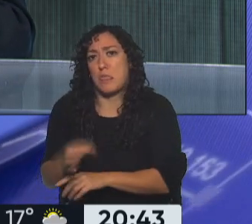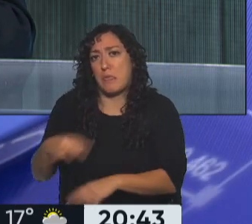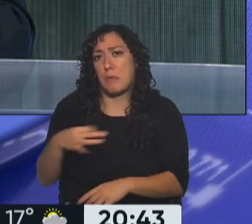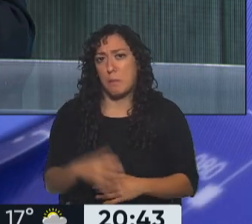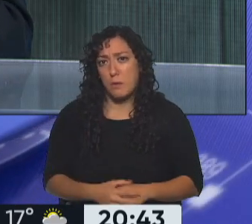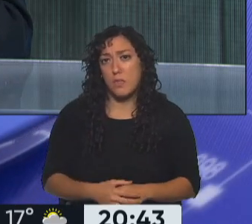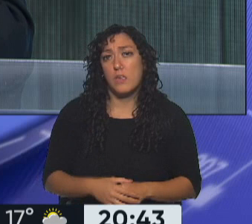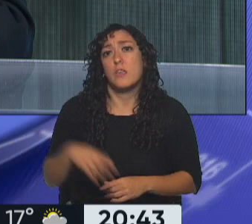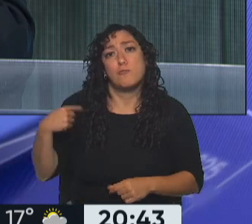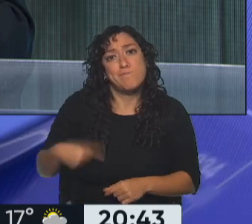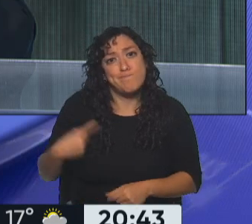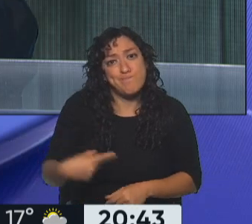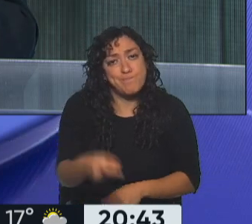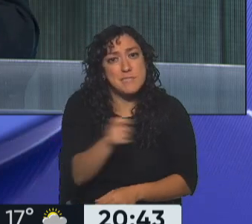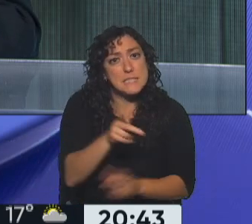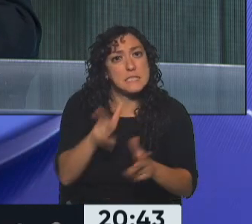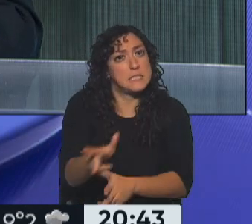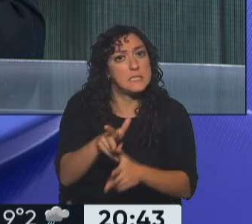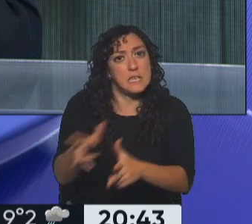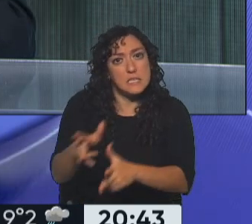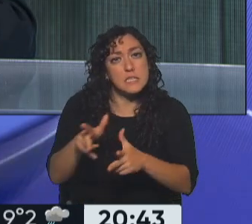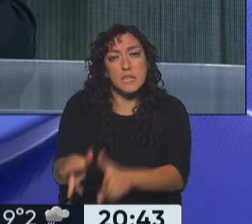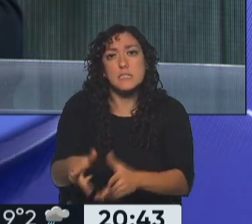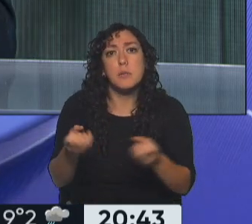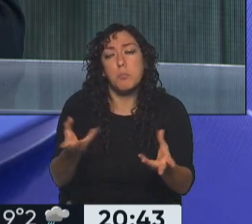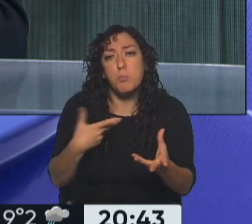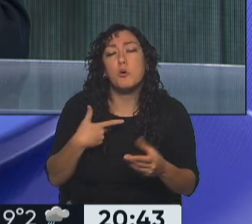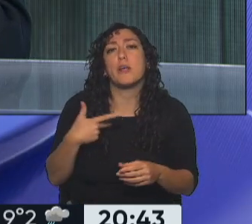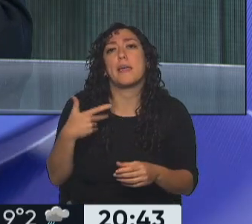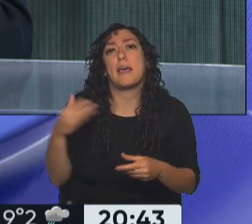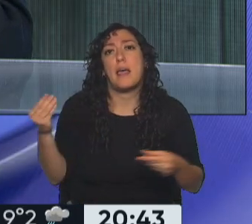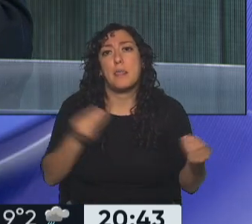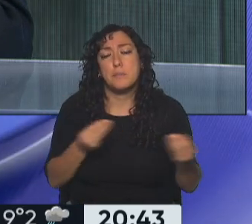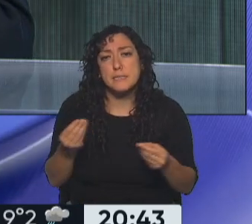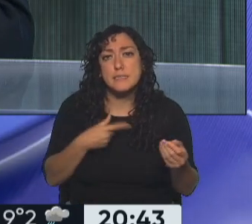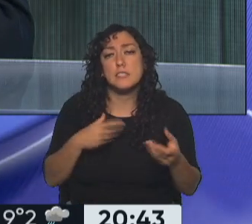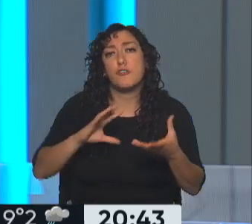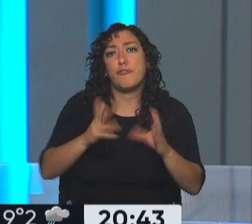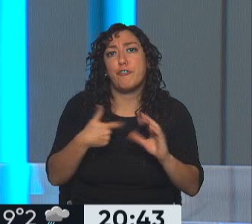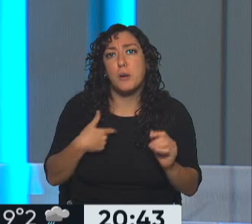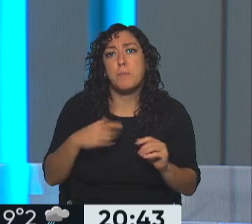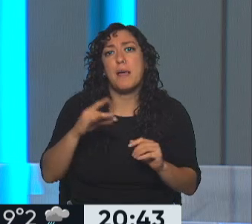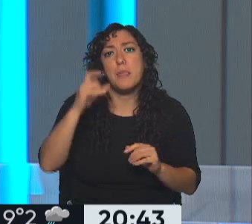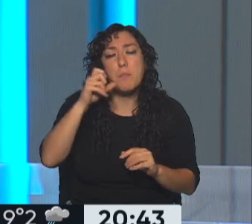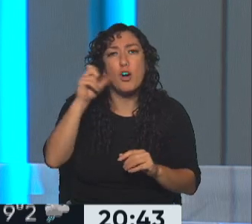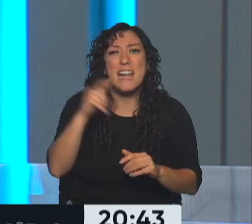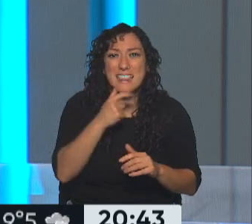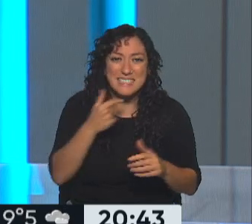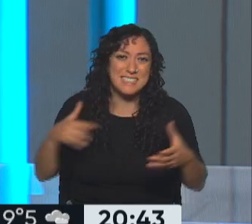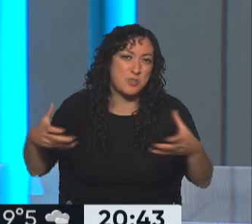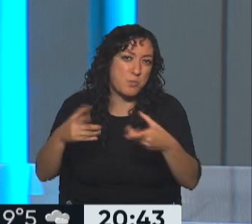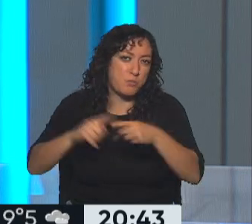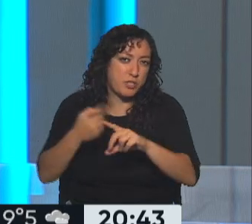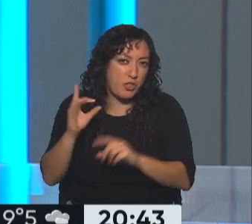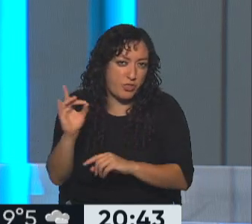los últimos meses que tiene que ver, por un lado, con el sesgo que tiene la administración demócrata, la administración de Joe Biden, donde